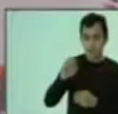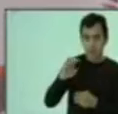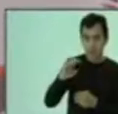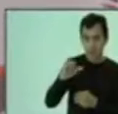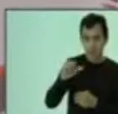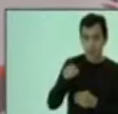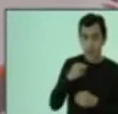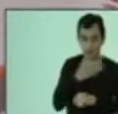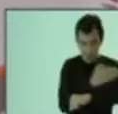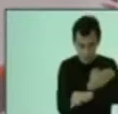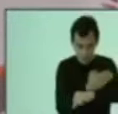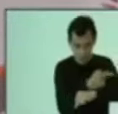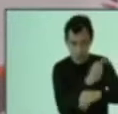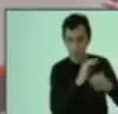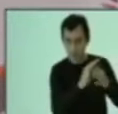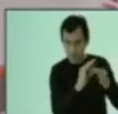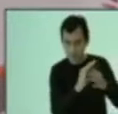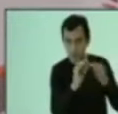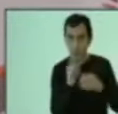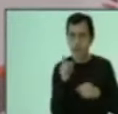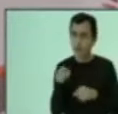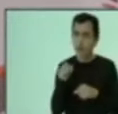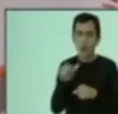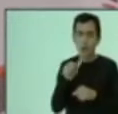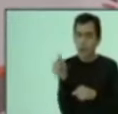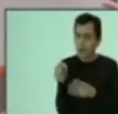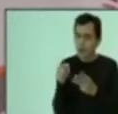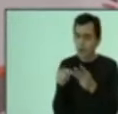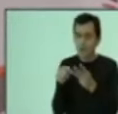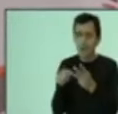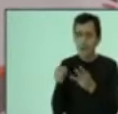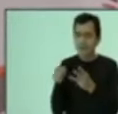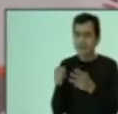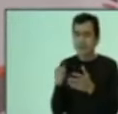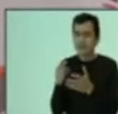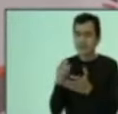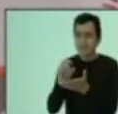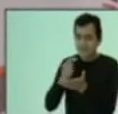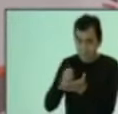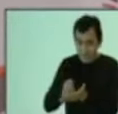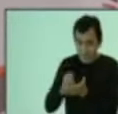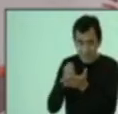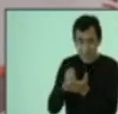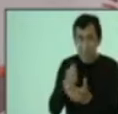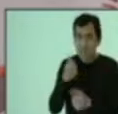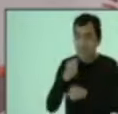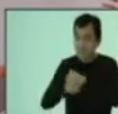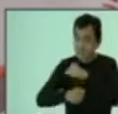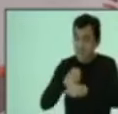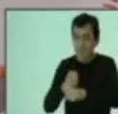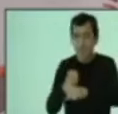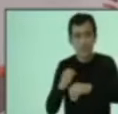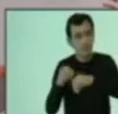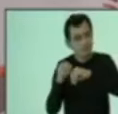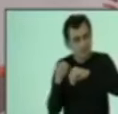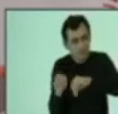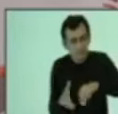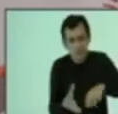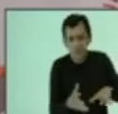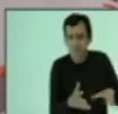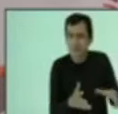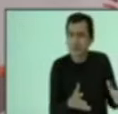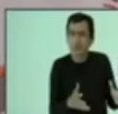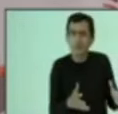compañero, y la otra un centro de rehabilitación que desgraciadamente lleva 6 años en abandono. Todo esto lo tenemos